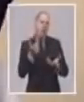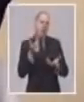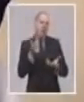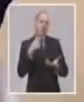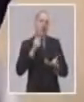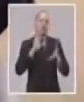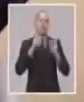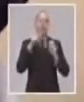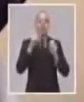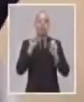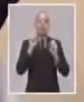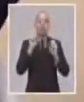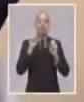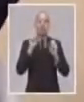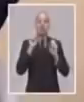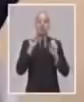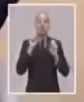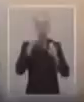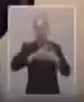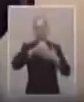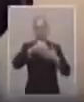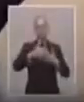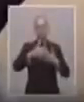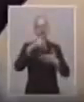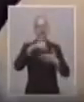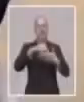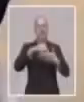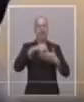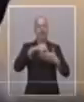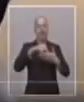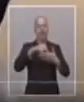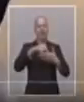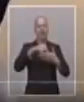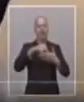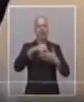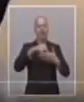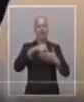no, espérate, es que es too much. Es too much, de verdad, cállate.